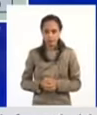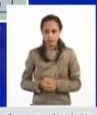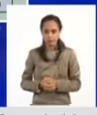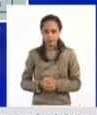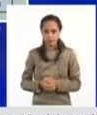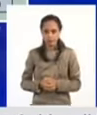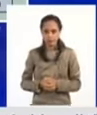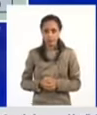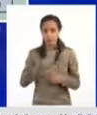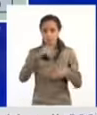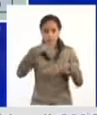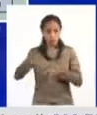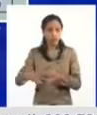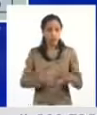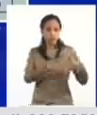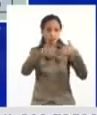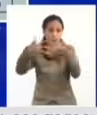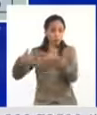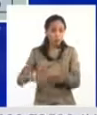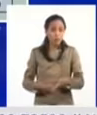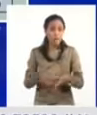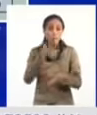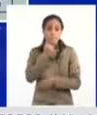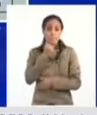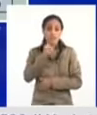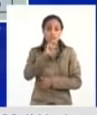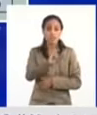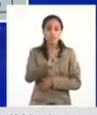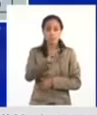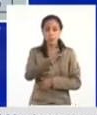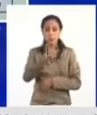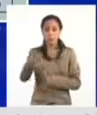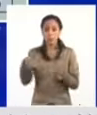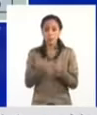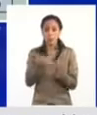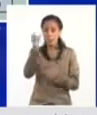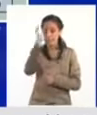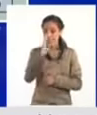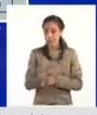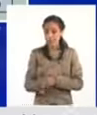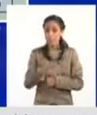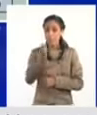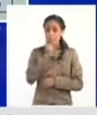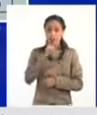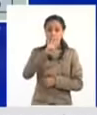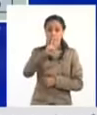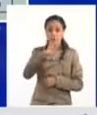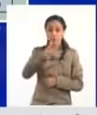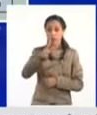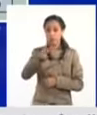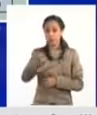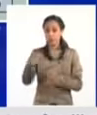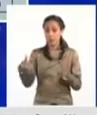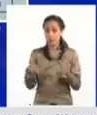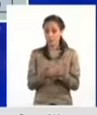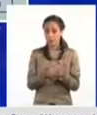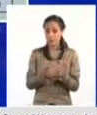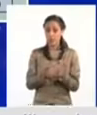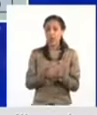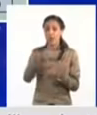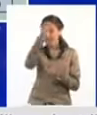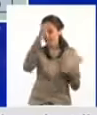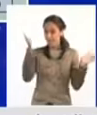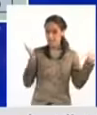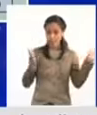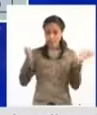Unidos con más de 622.000, Brasil con más de 530.000, India, México,